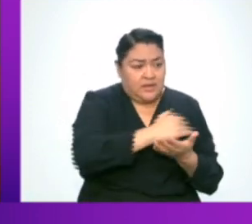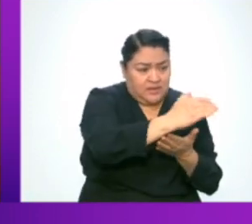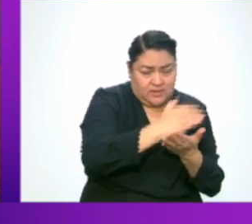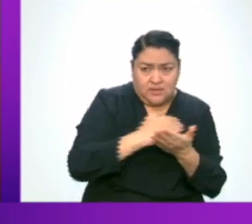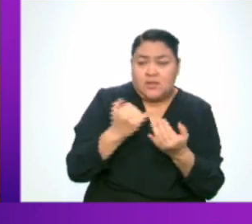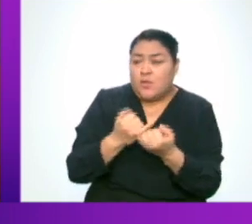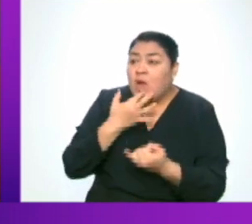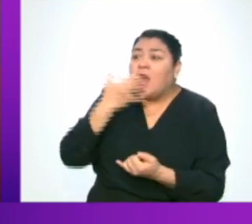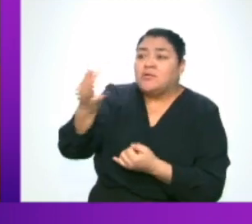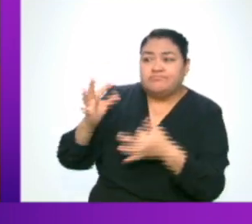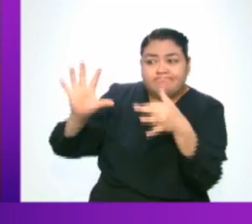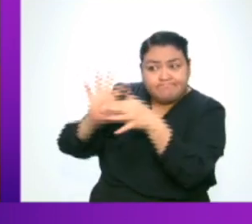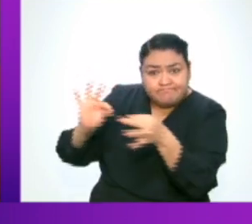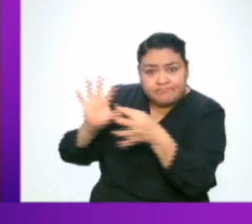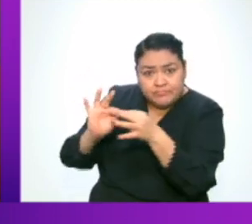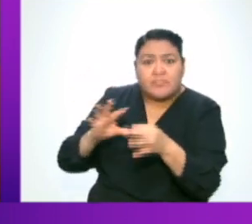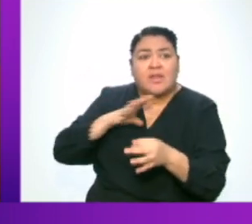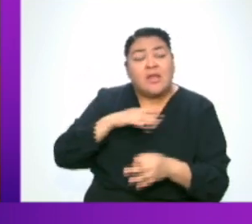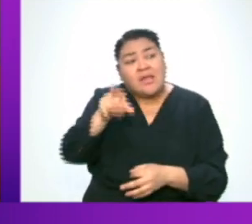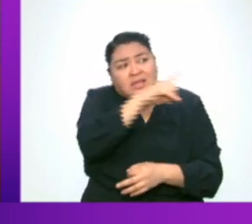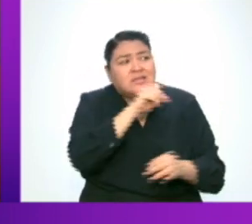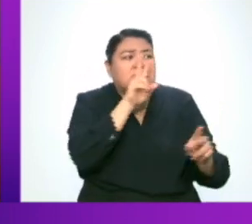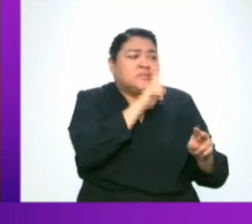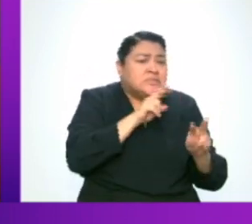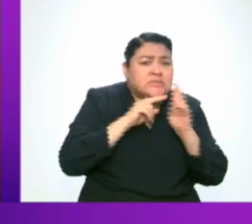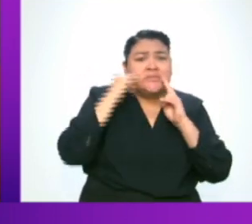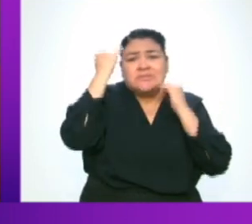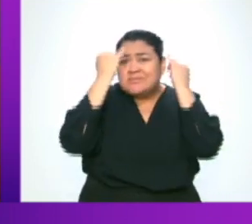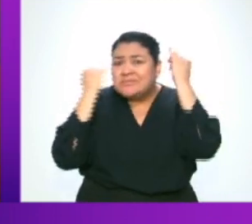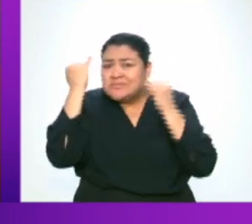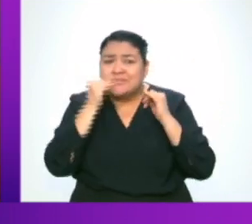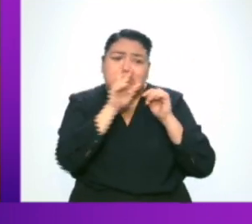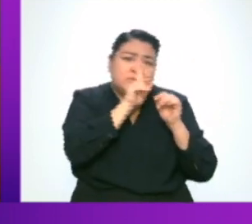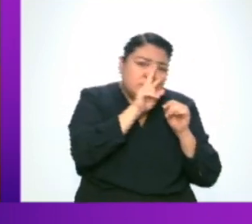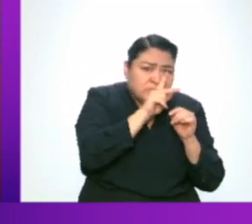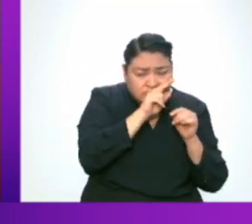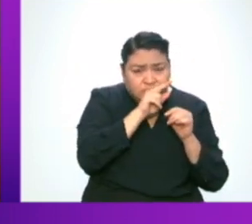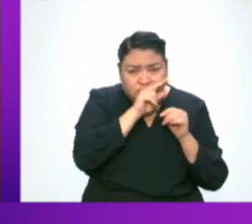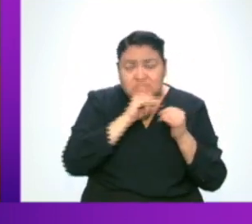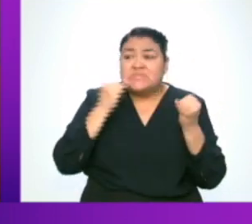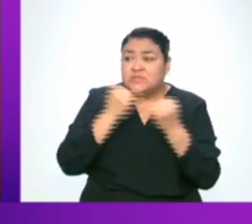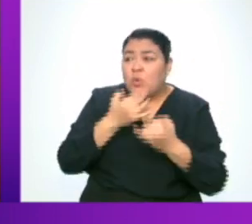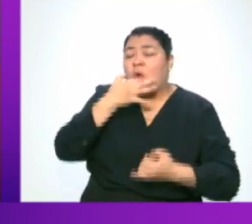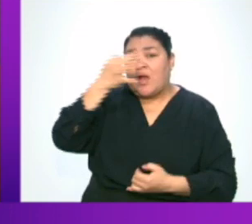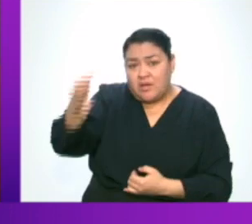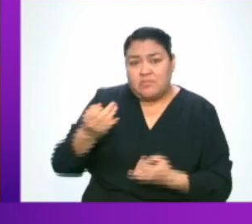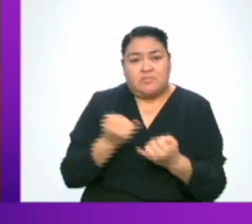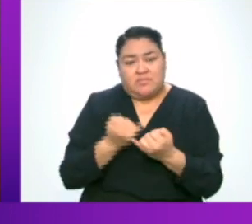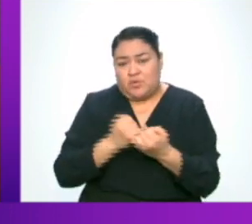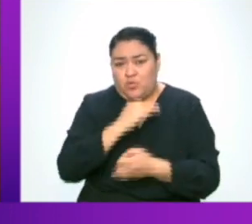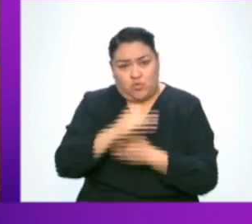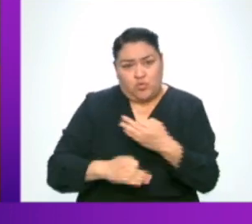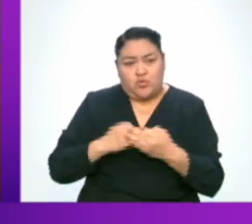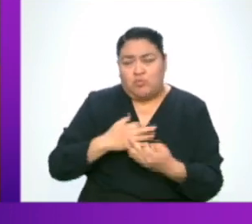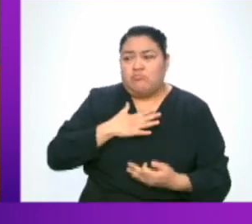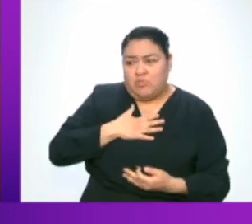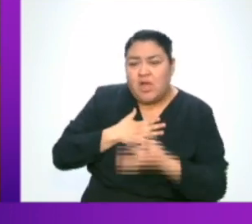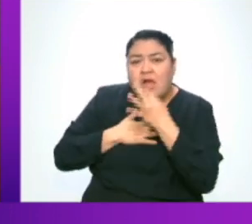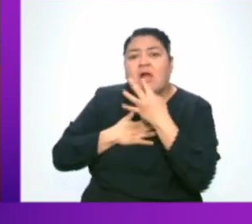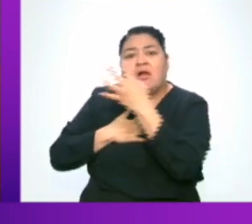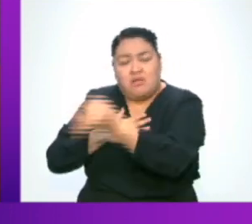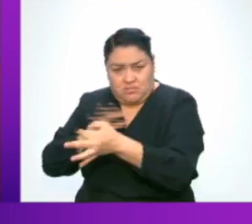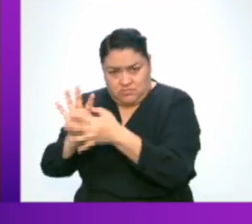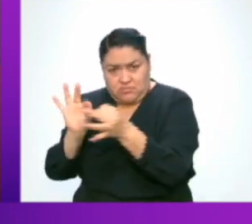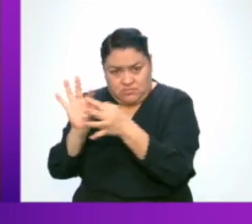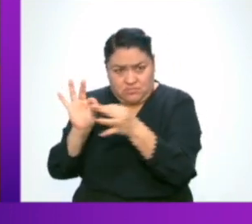se lo externé que había nerviosismo y desde luego también este Esto fue por parte de todos en mi parte pues que